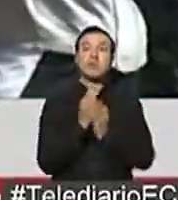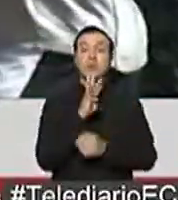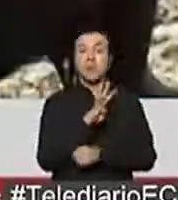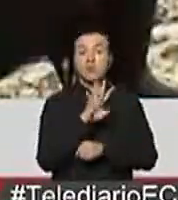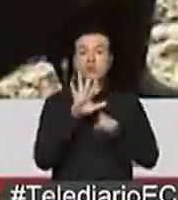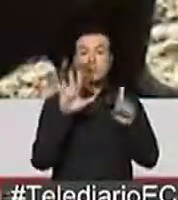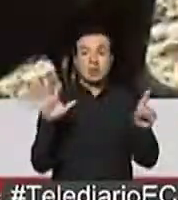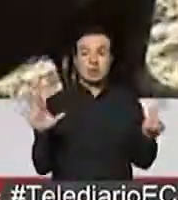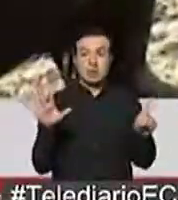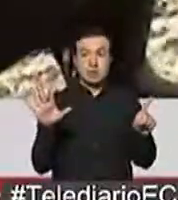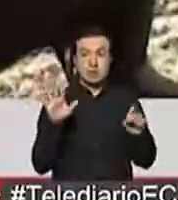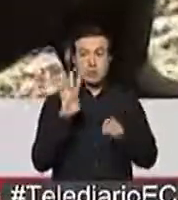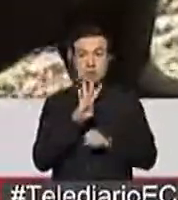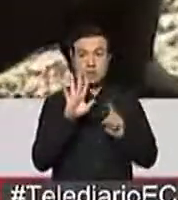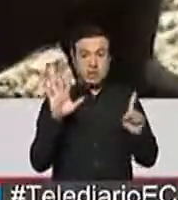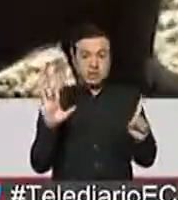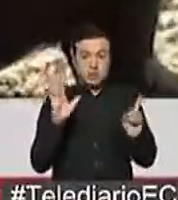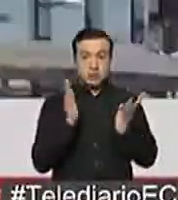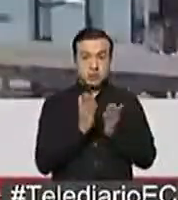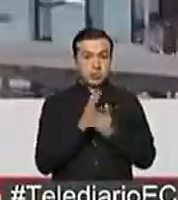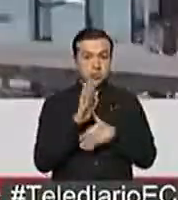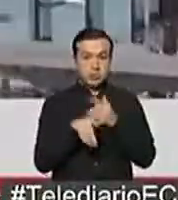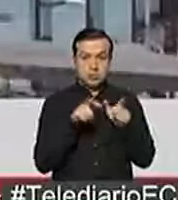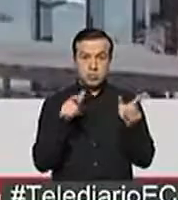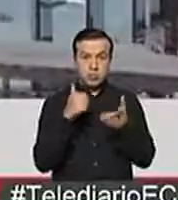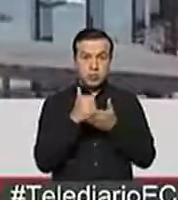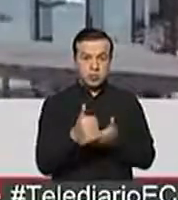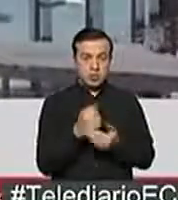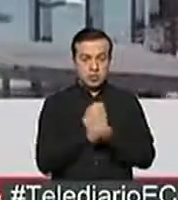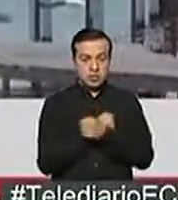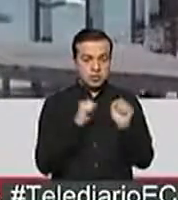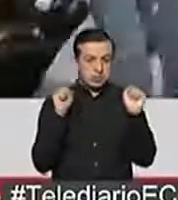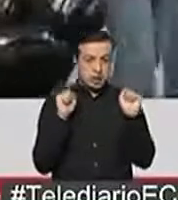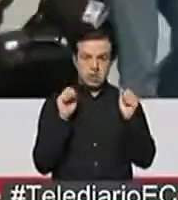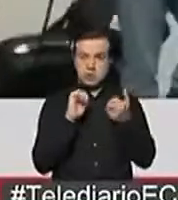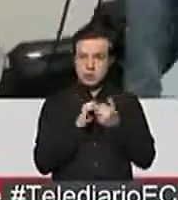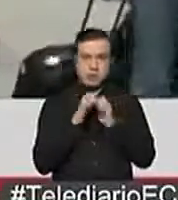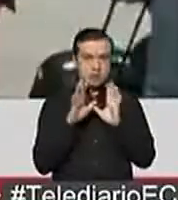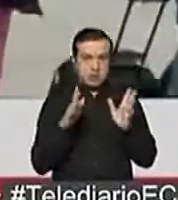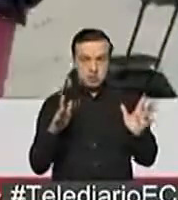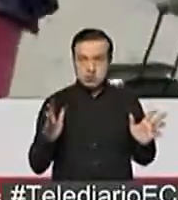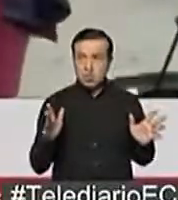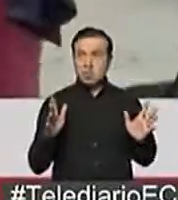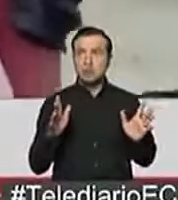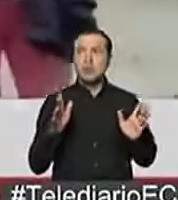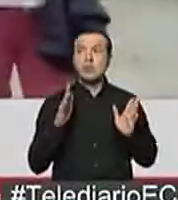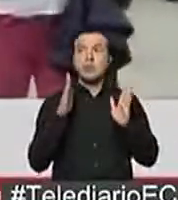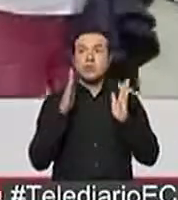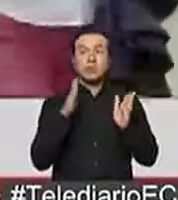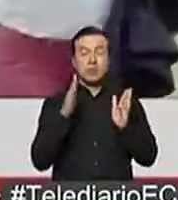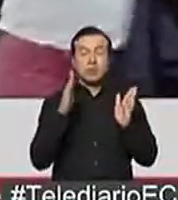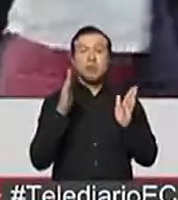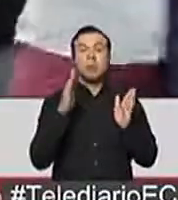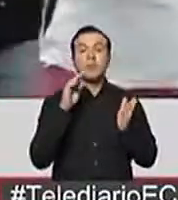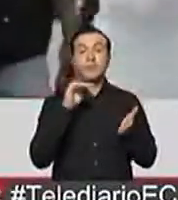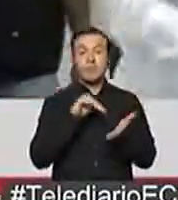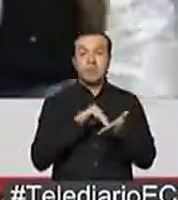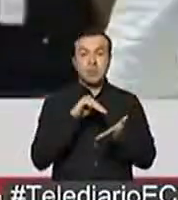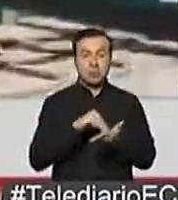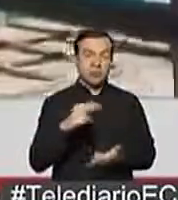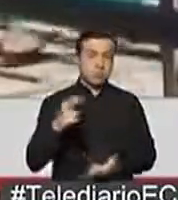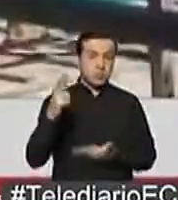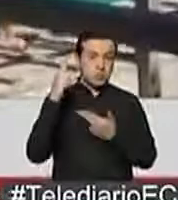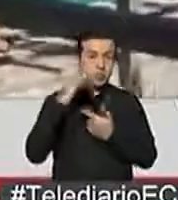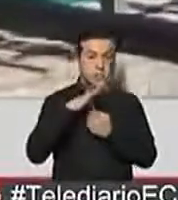46 huéspedes, sin embargo, todos ellos fueron rescatados sin sufrir inconvenientes. En la tarea participaron miembros de las Fuerzas Armadas y del